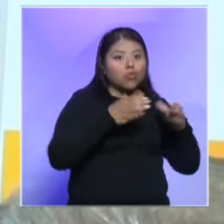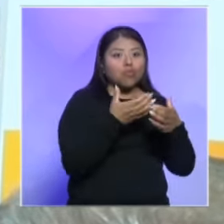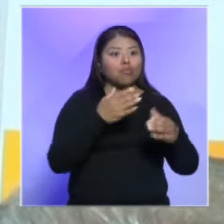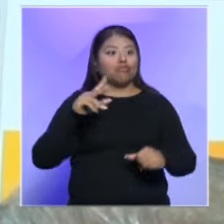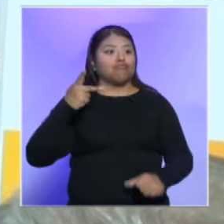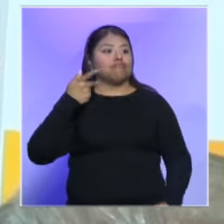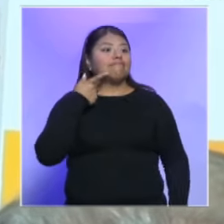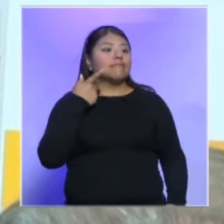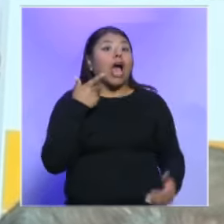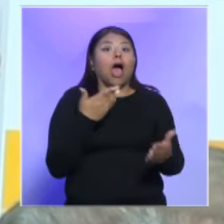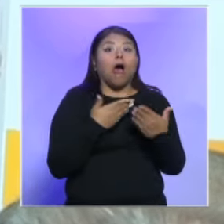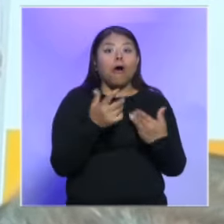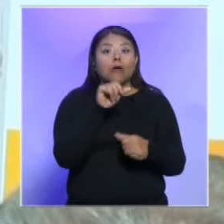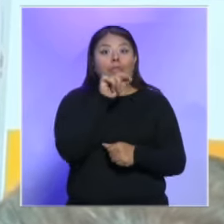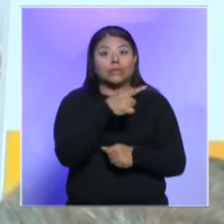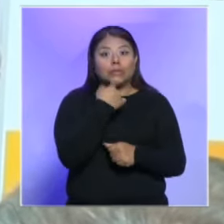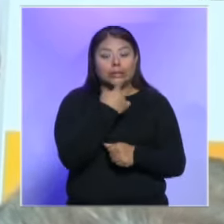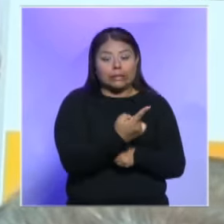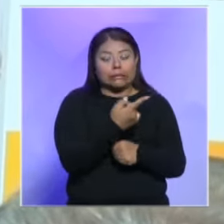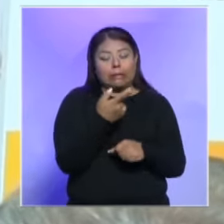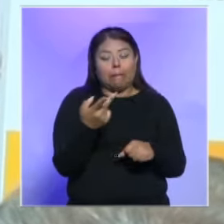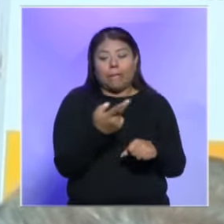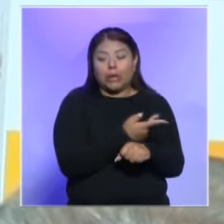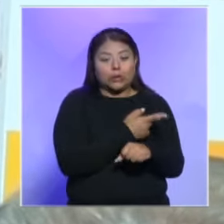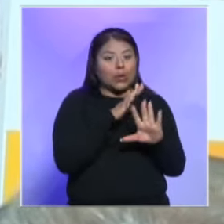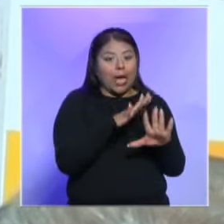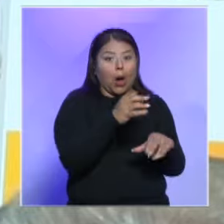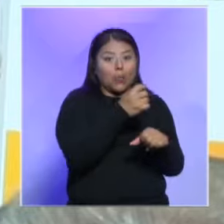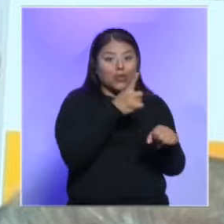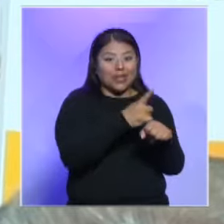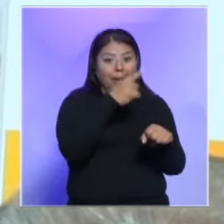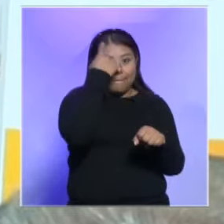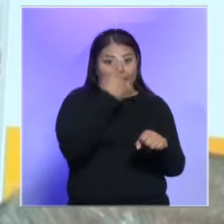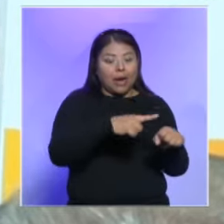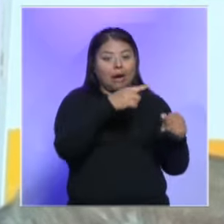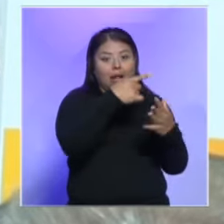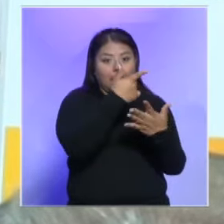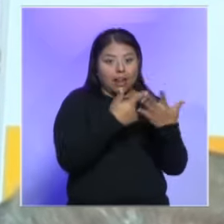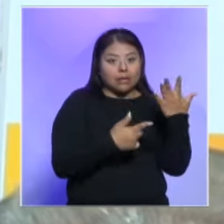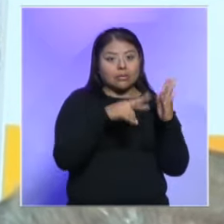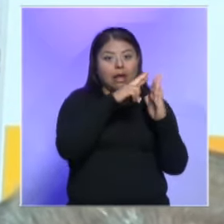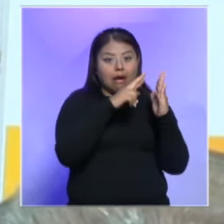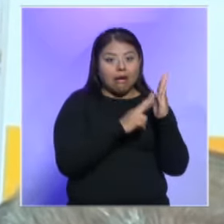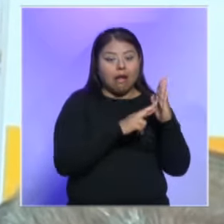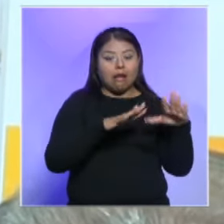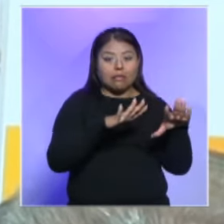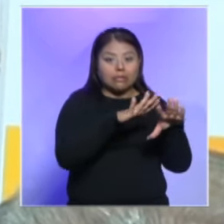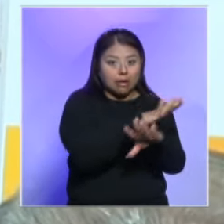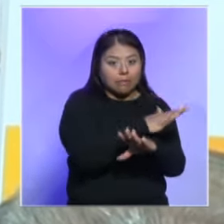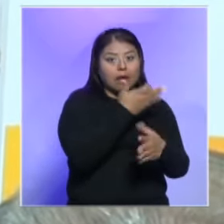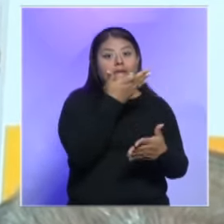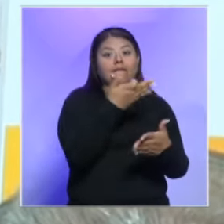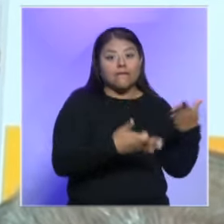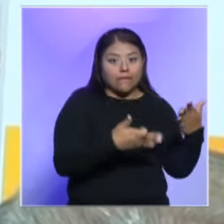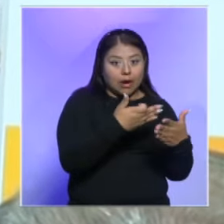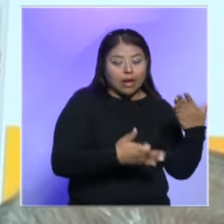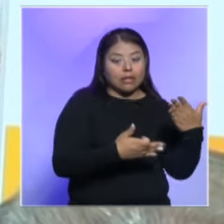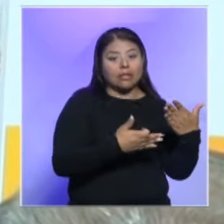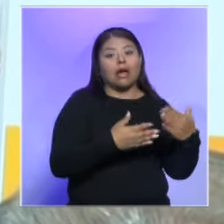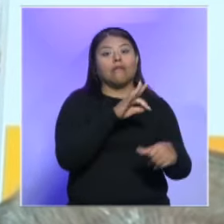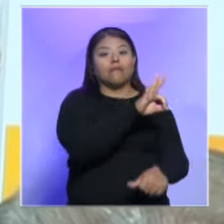la oportunidad de hacer esta reforma justo en la reforma constitucional de